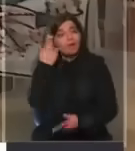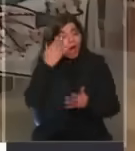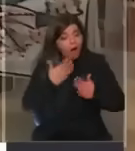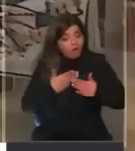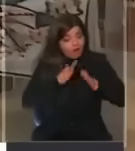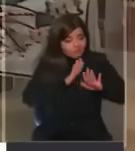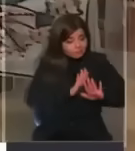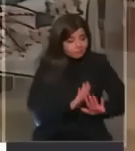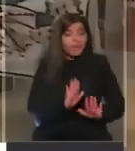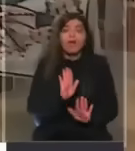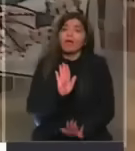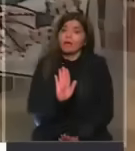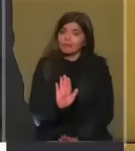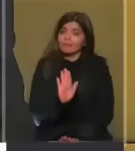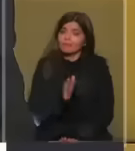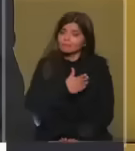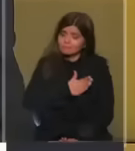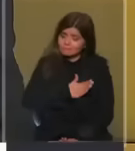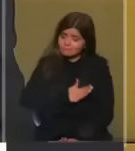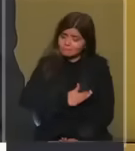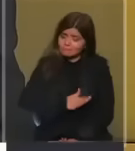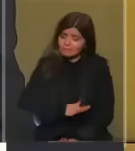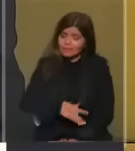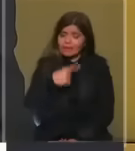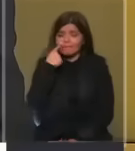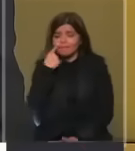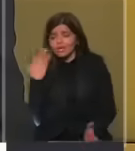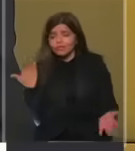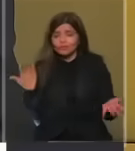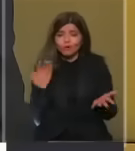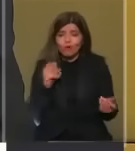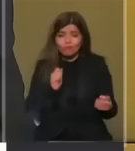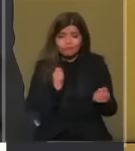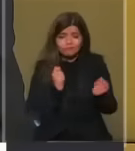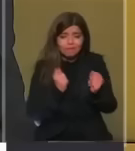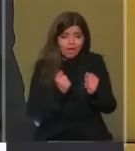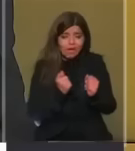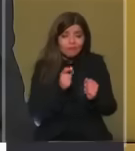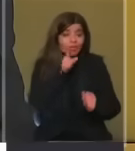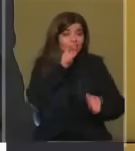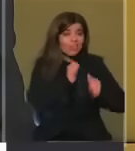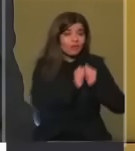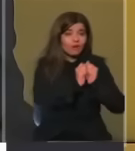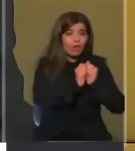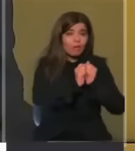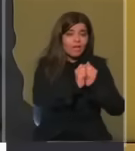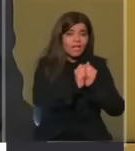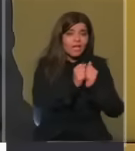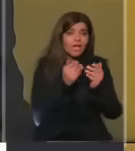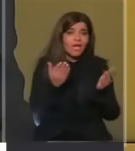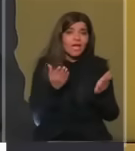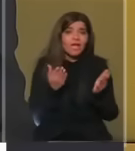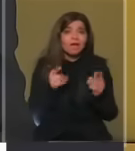¿no? parar, hay que decantar, hay que ver de qué forma, hay que ver con quién. Pero